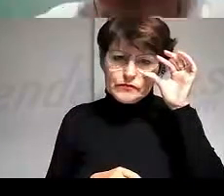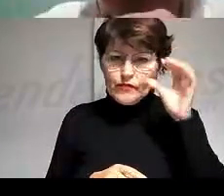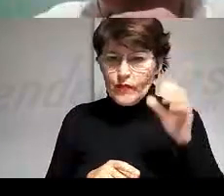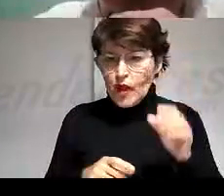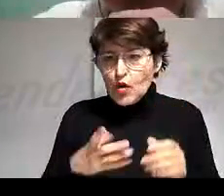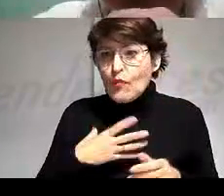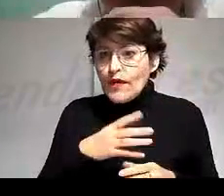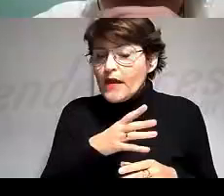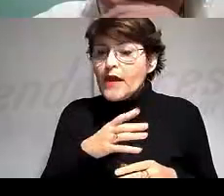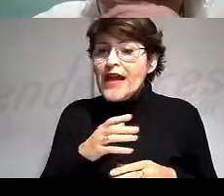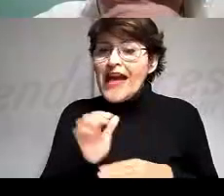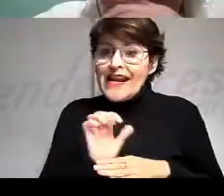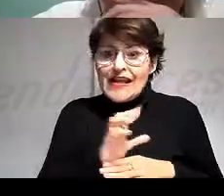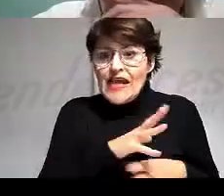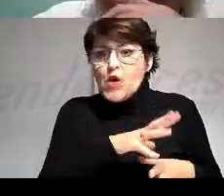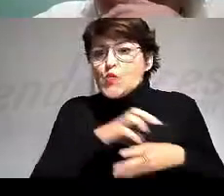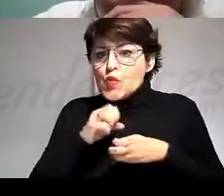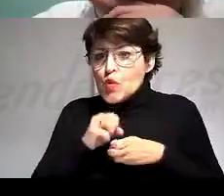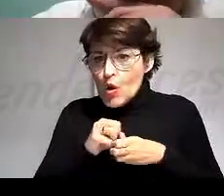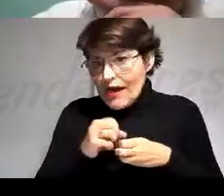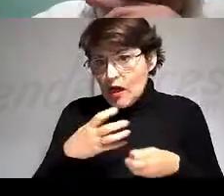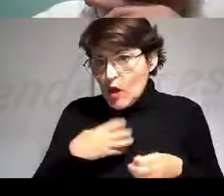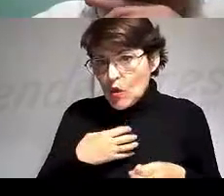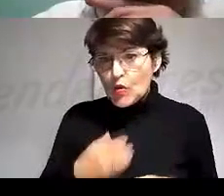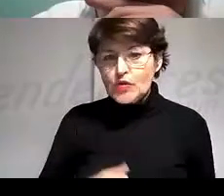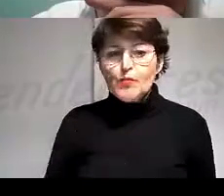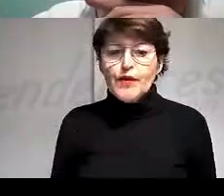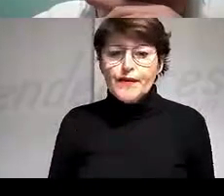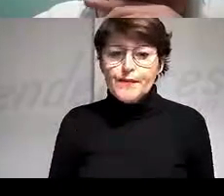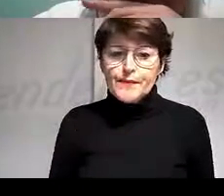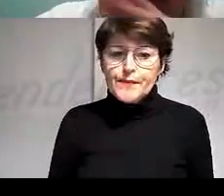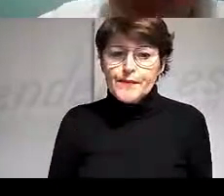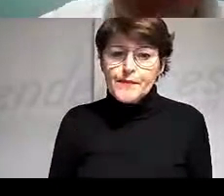la entendemos. Bueno, pues en este caso,